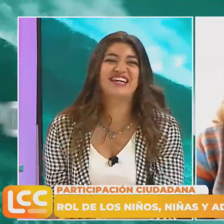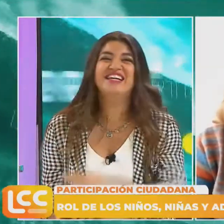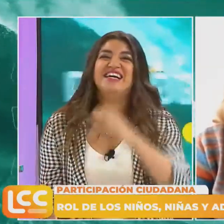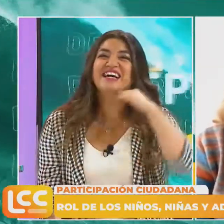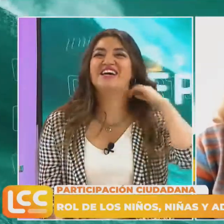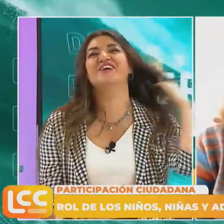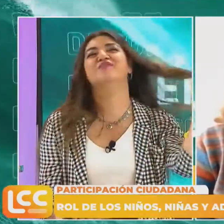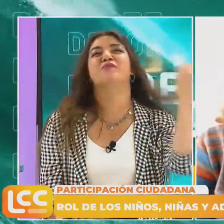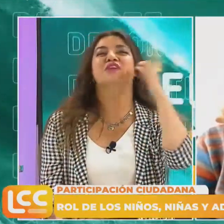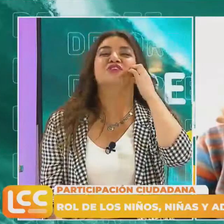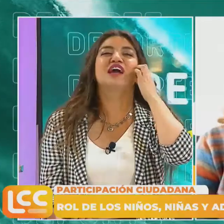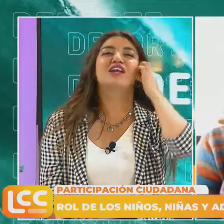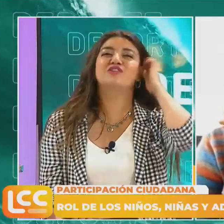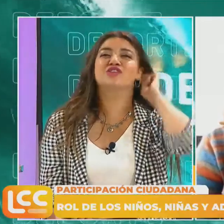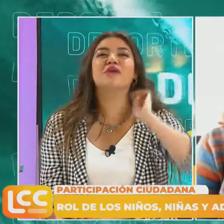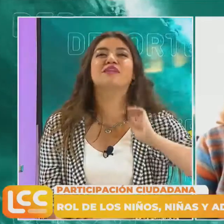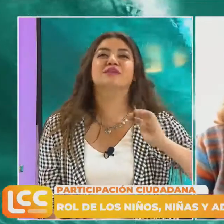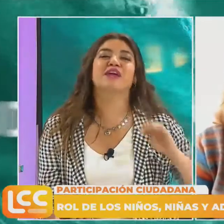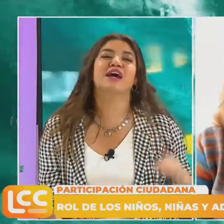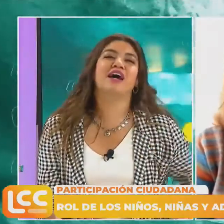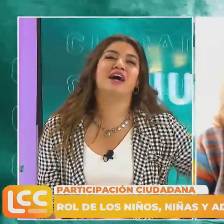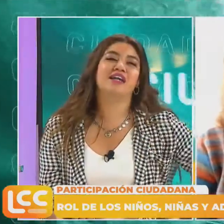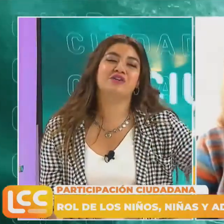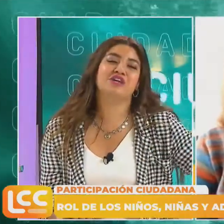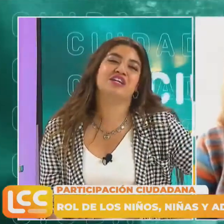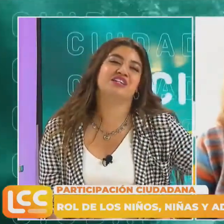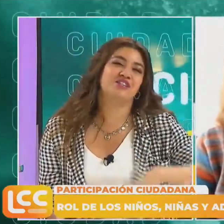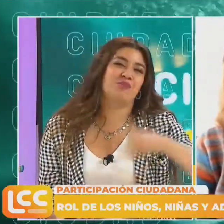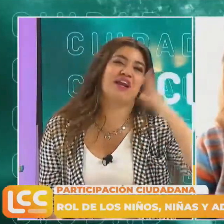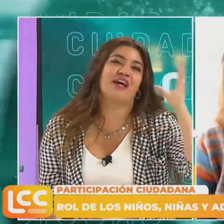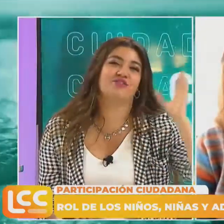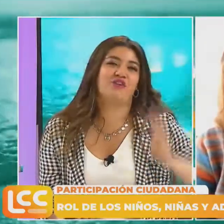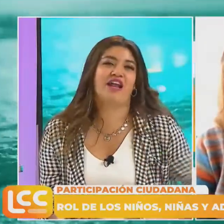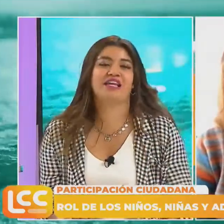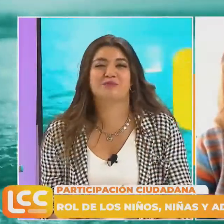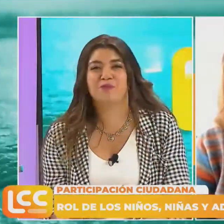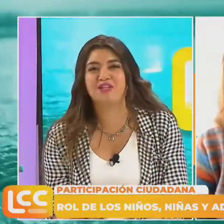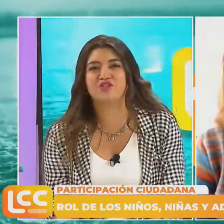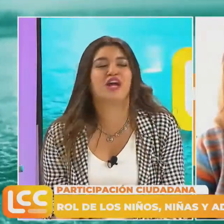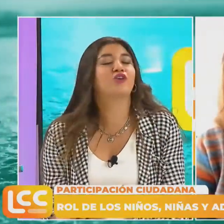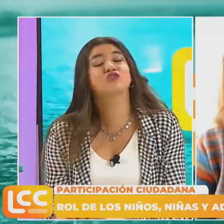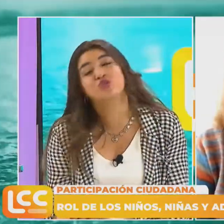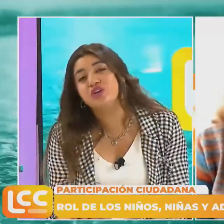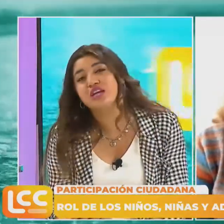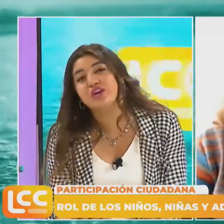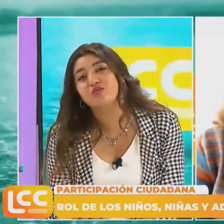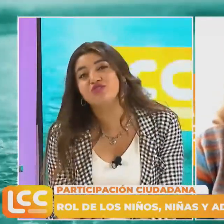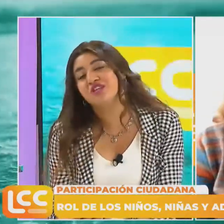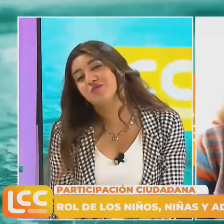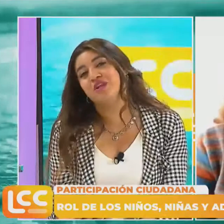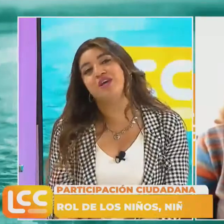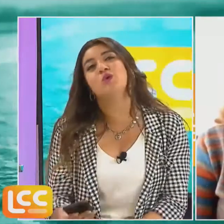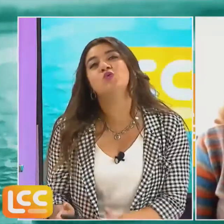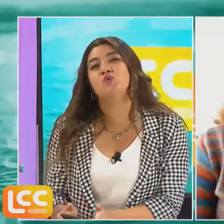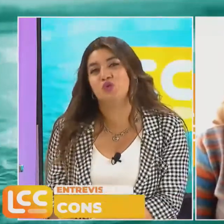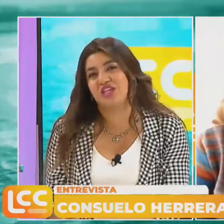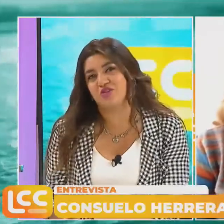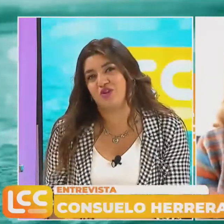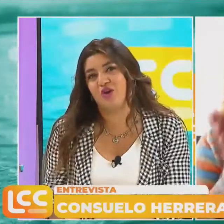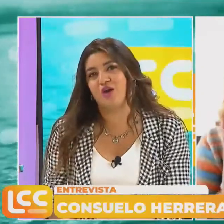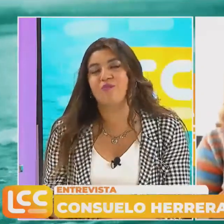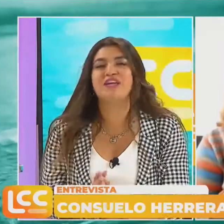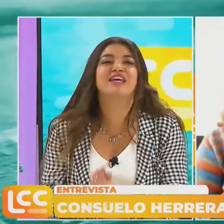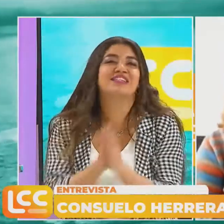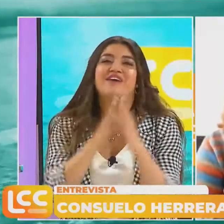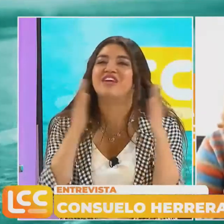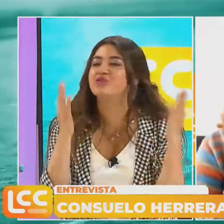que un momento ideal, no solamente para niños y niñas, sino para todas las personas. Consuelo Herrera, como siempre, un gustazo